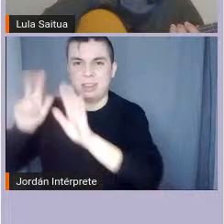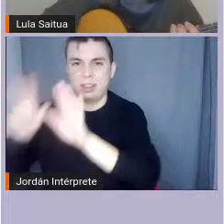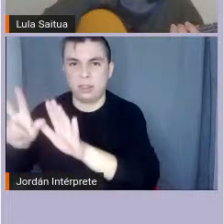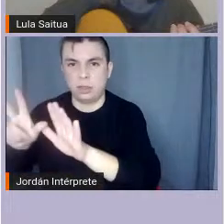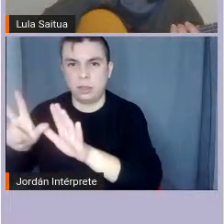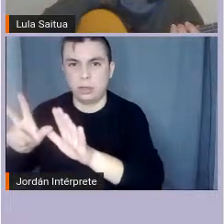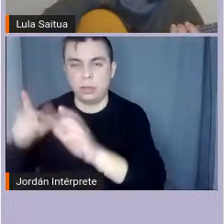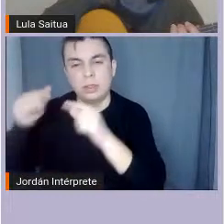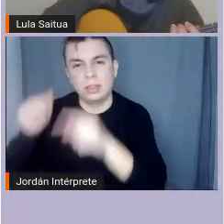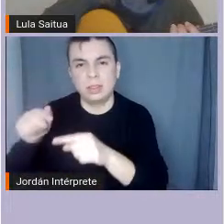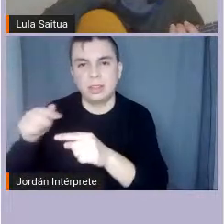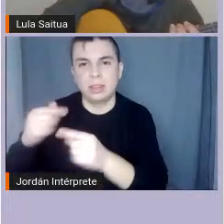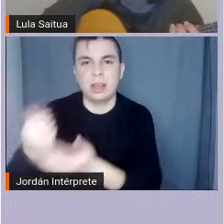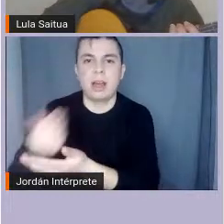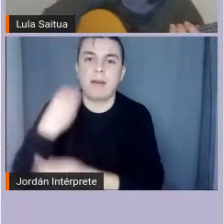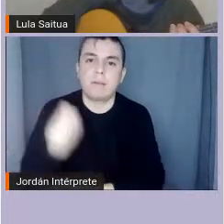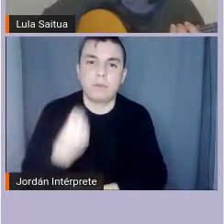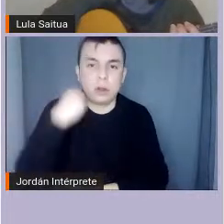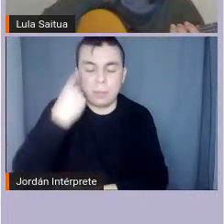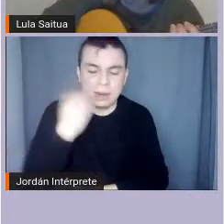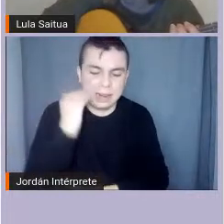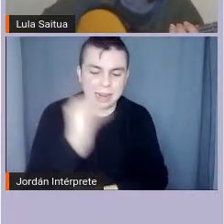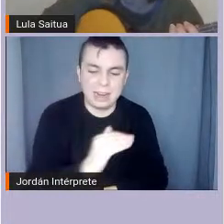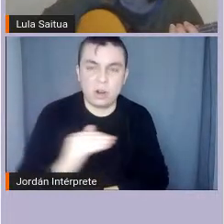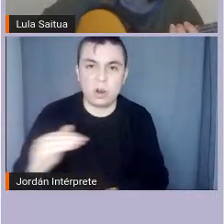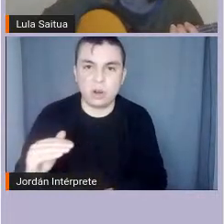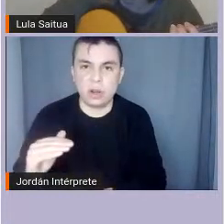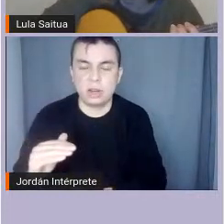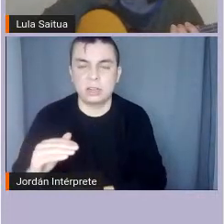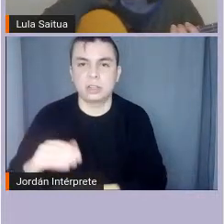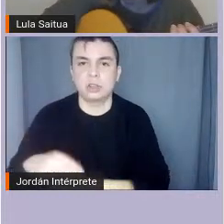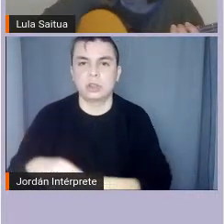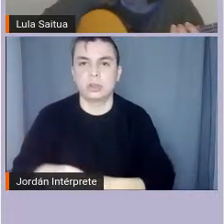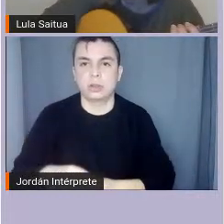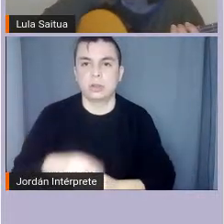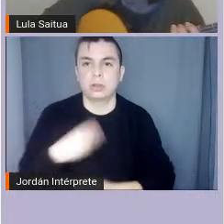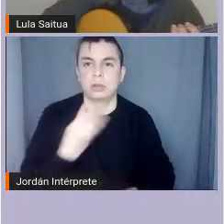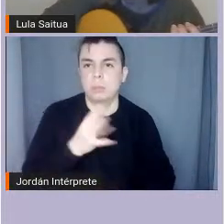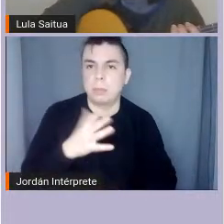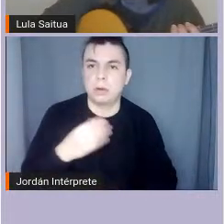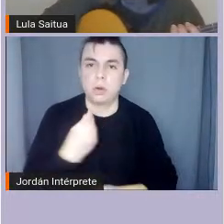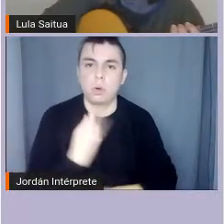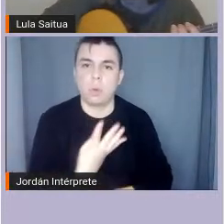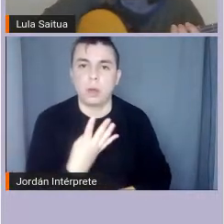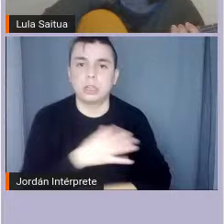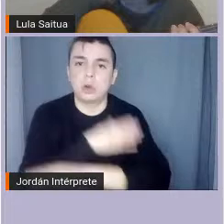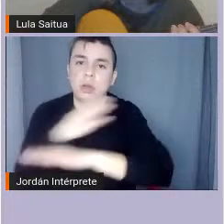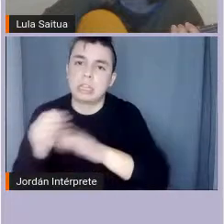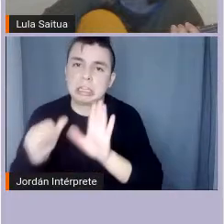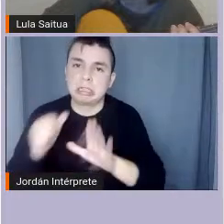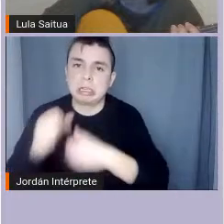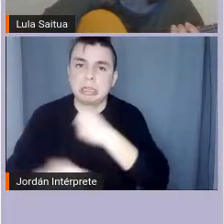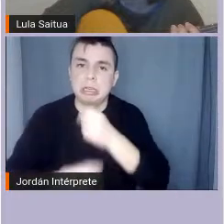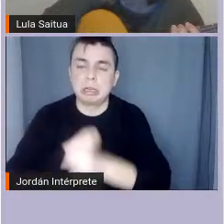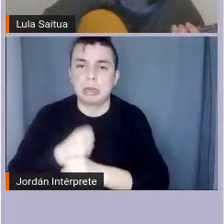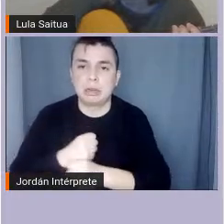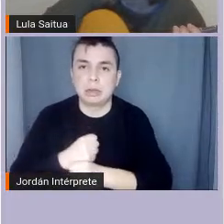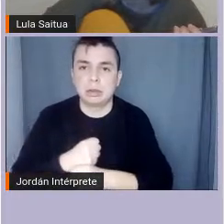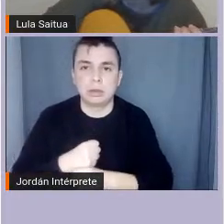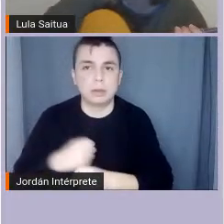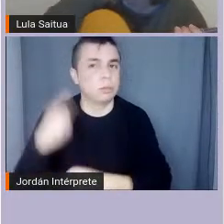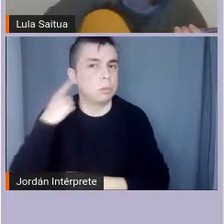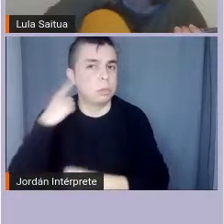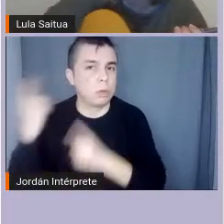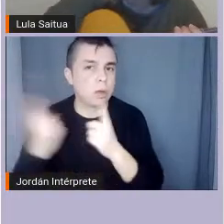para el mundo de la infancia. Aquí dice que el registro vocal es entre 4 y 6 años, del mi al mi agudo, o sea, incluso